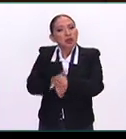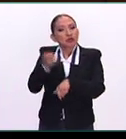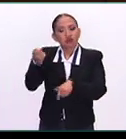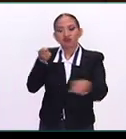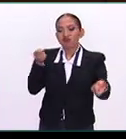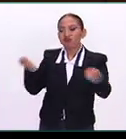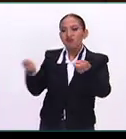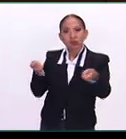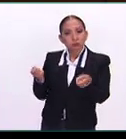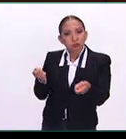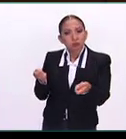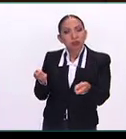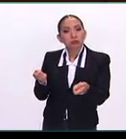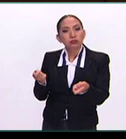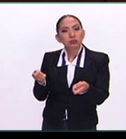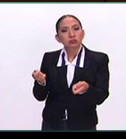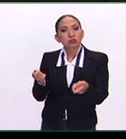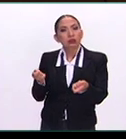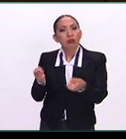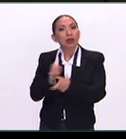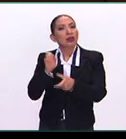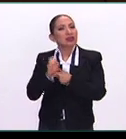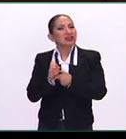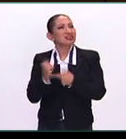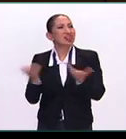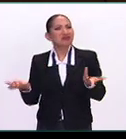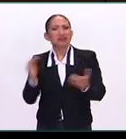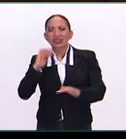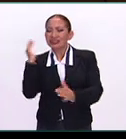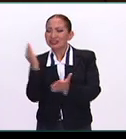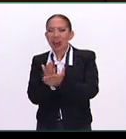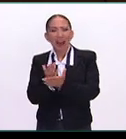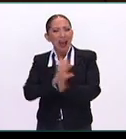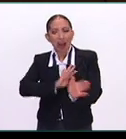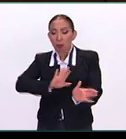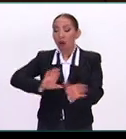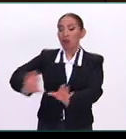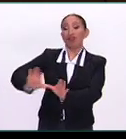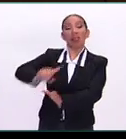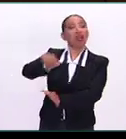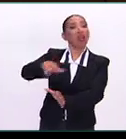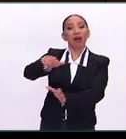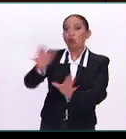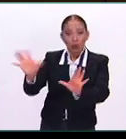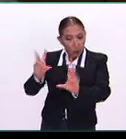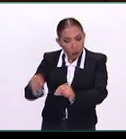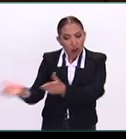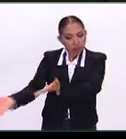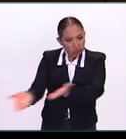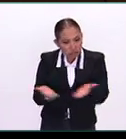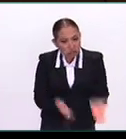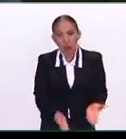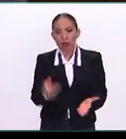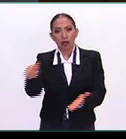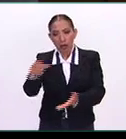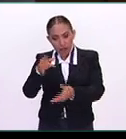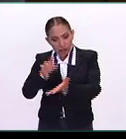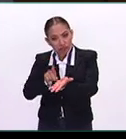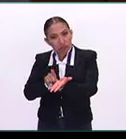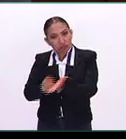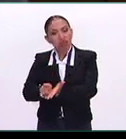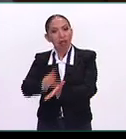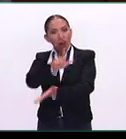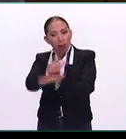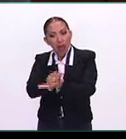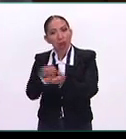administrarse. Entonces, yo creo que acabar con la marginación, el no tener personalidad jurídica,